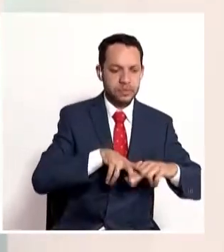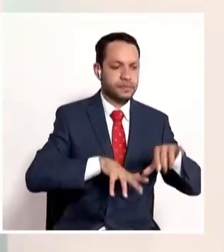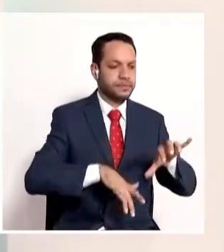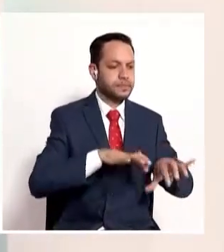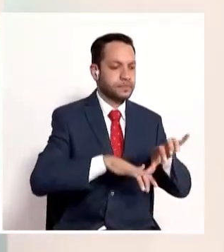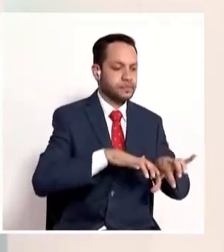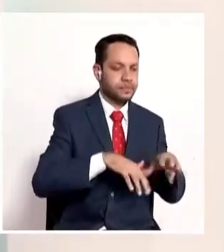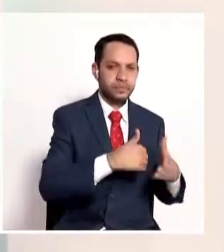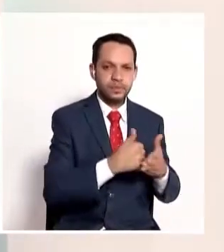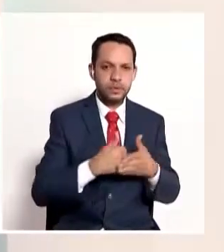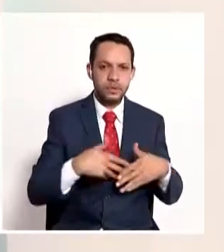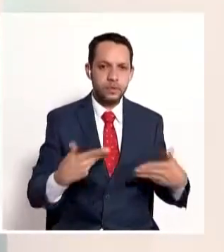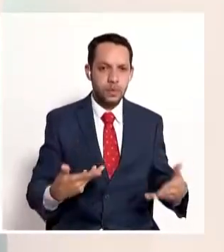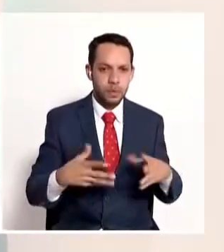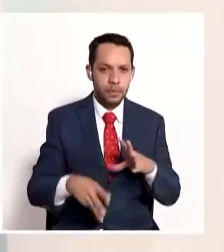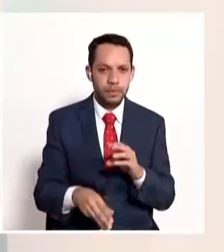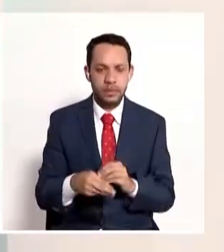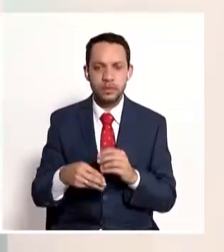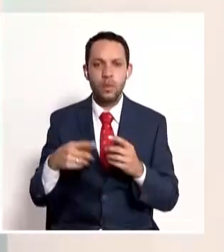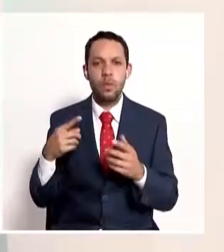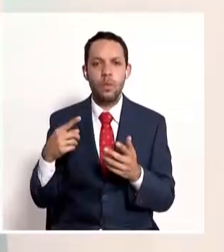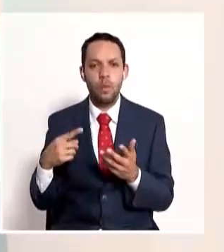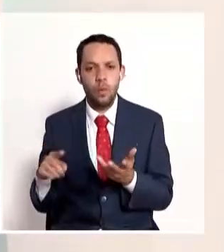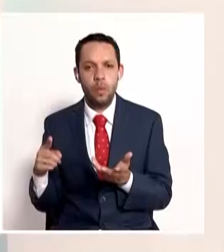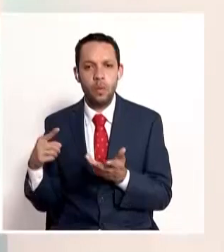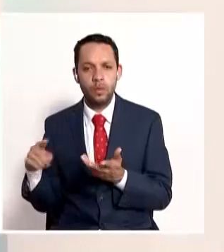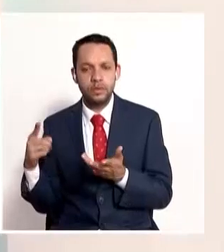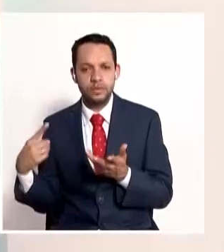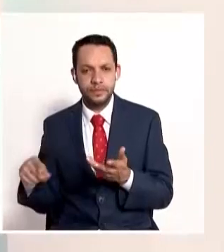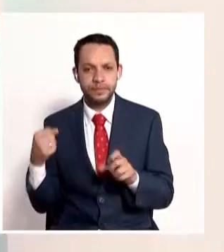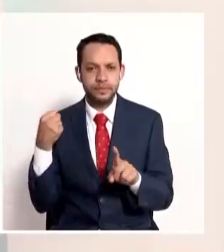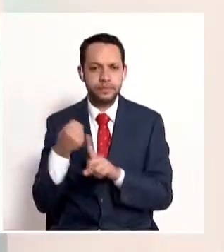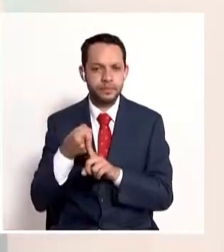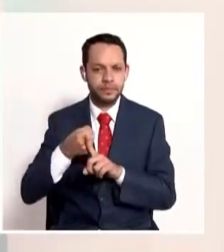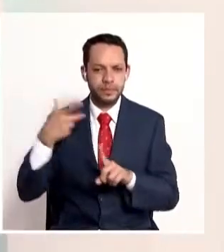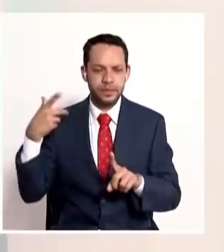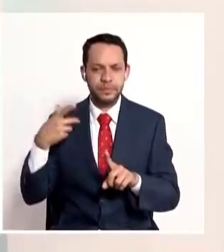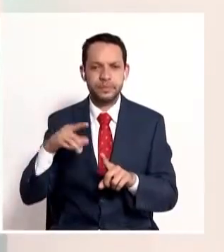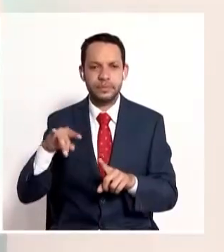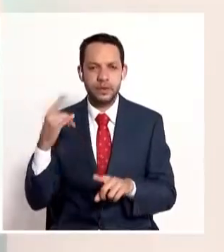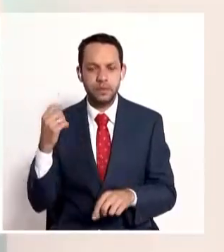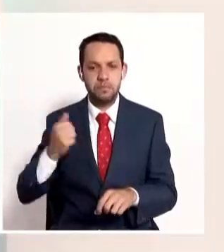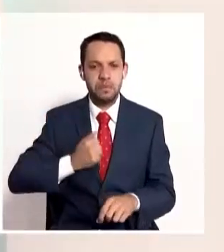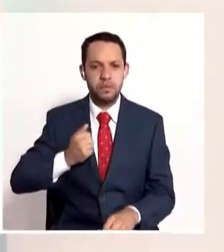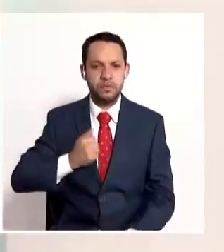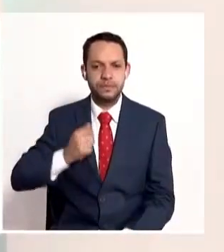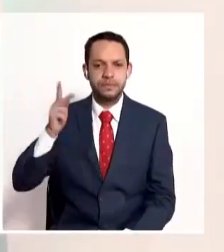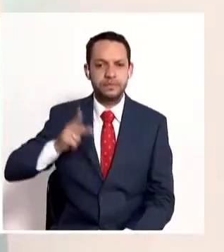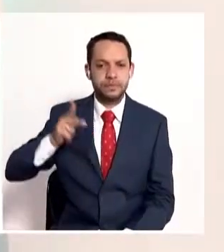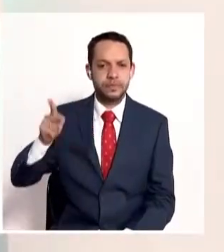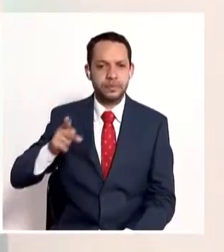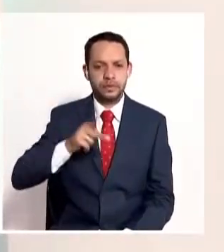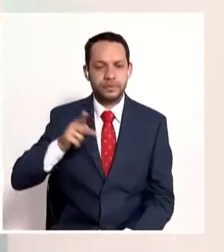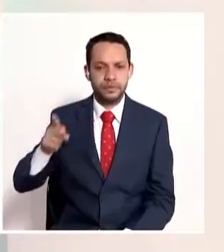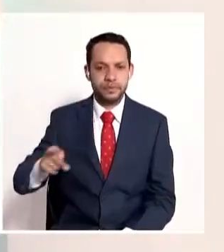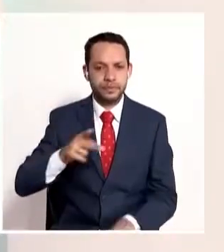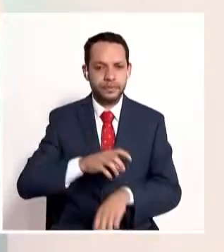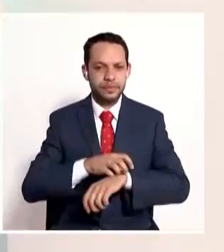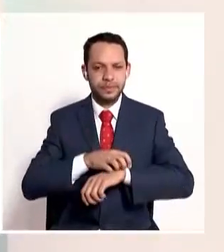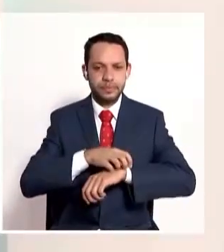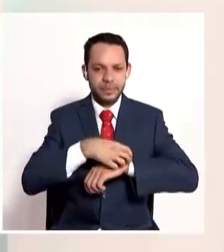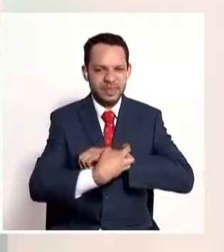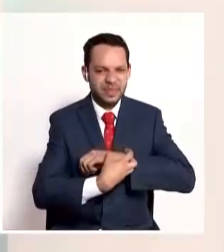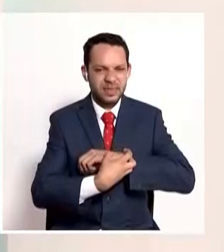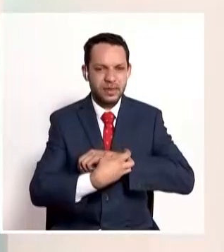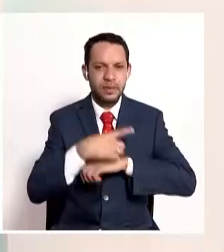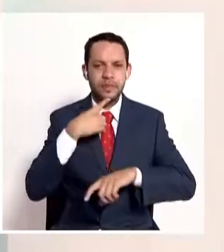enfermedades hay otras causas como los traumas no es cierto los golpes entonces yo voy caminando y me esguince de metro en